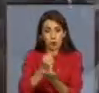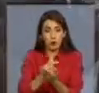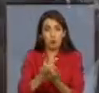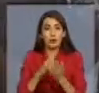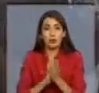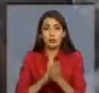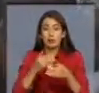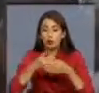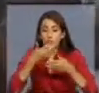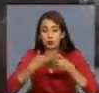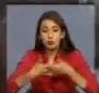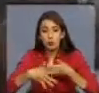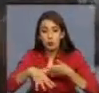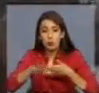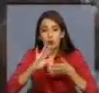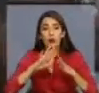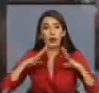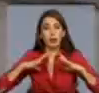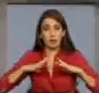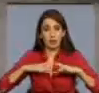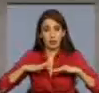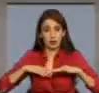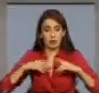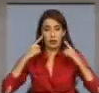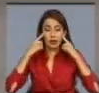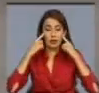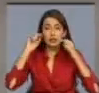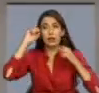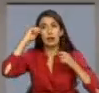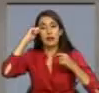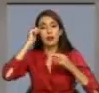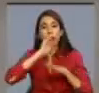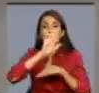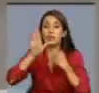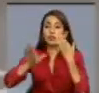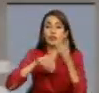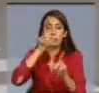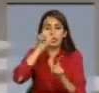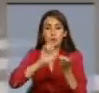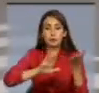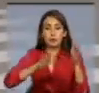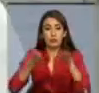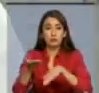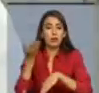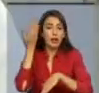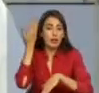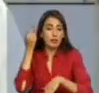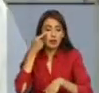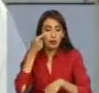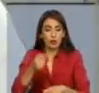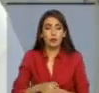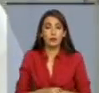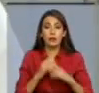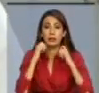el feriado en el que recordamos a los difuntos y se conmemora las fiestas de Cuenca. Los